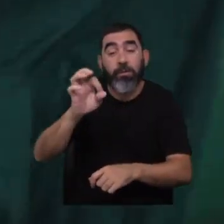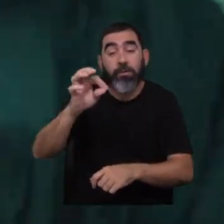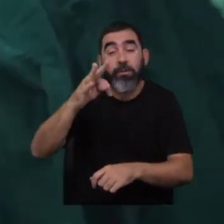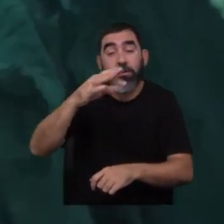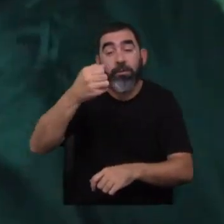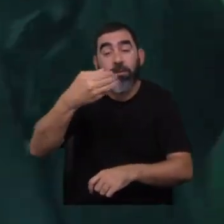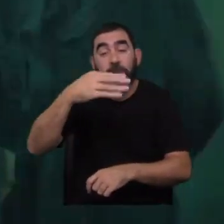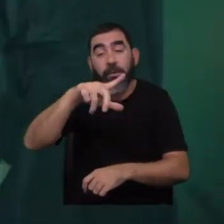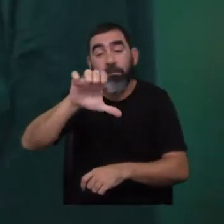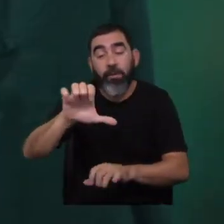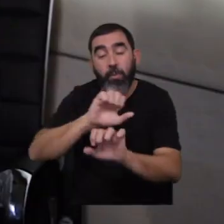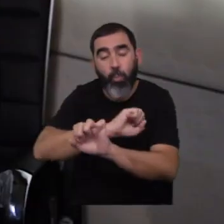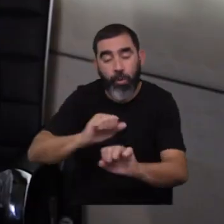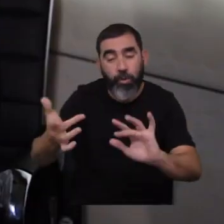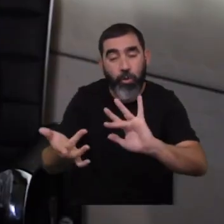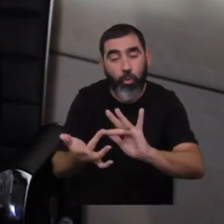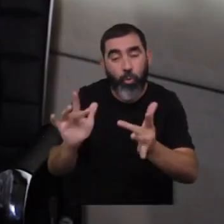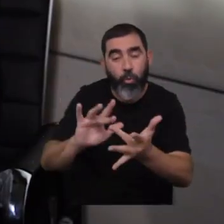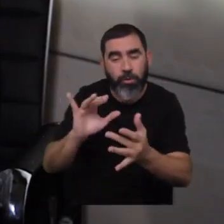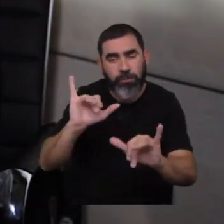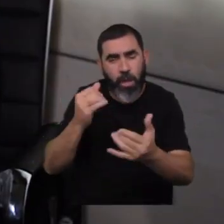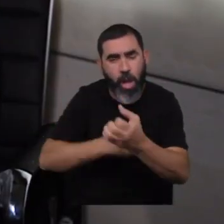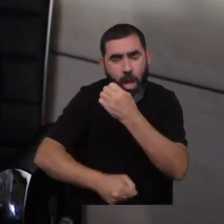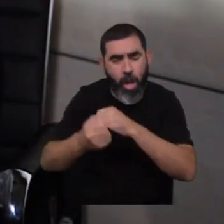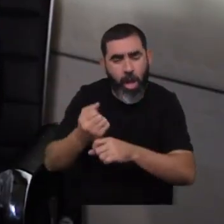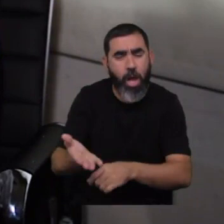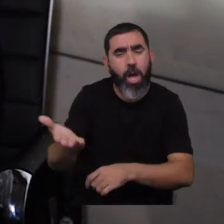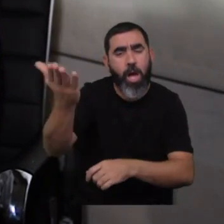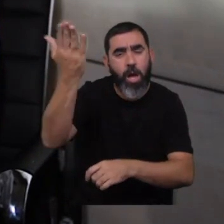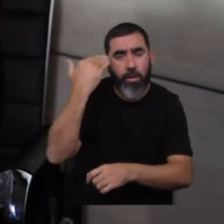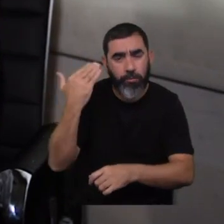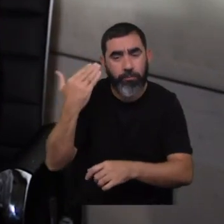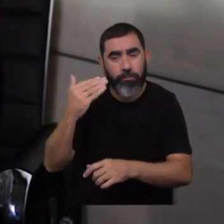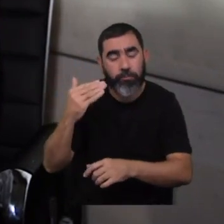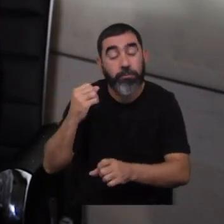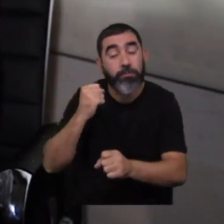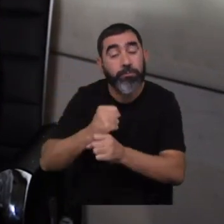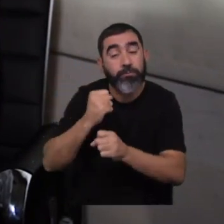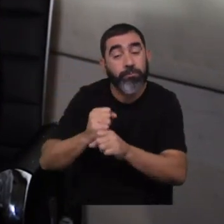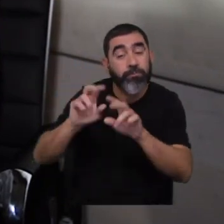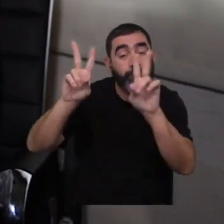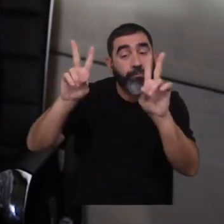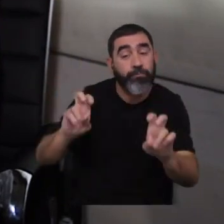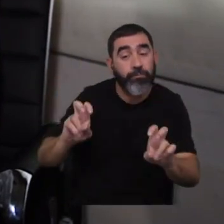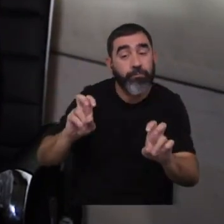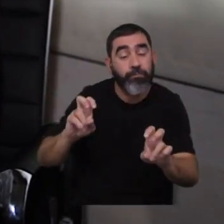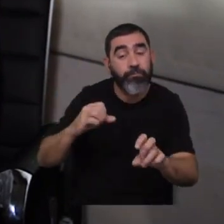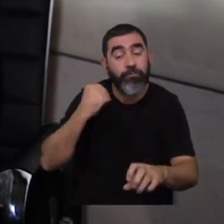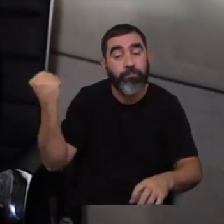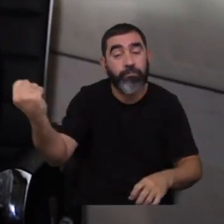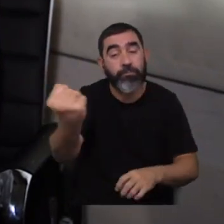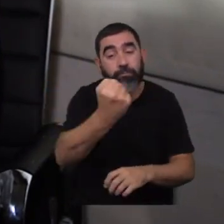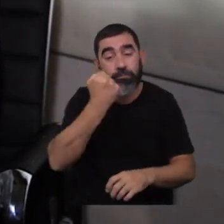la oportunidad de contactarnos hace varios años y estamos trabajando en un tema que es, diríamos,